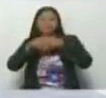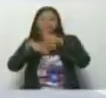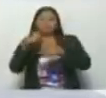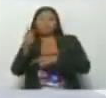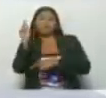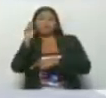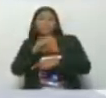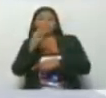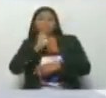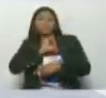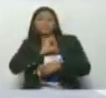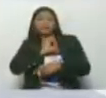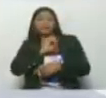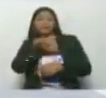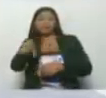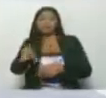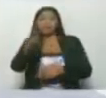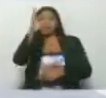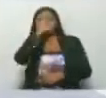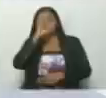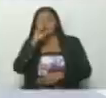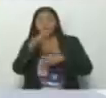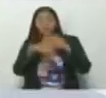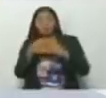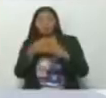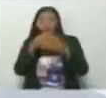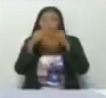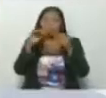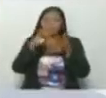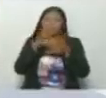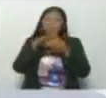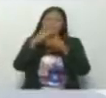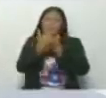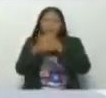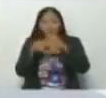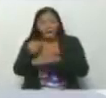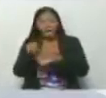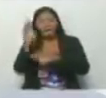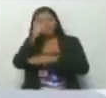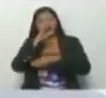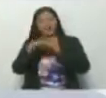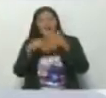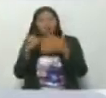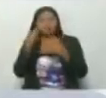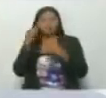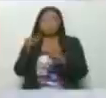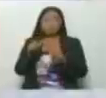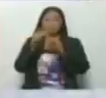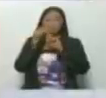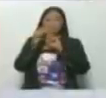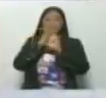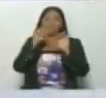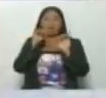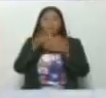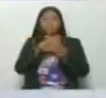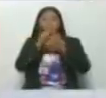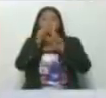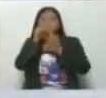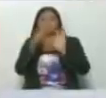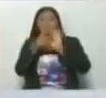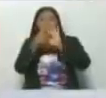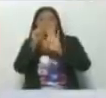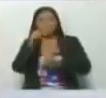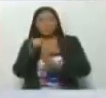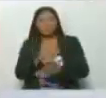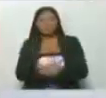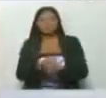de enero desde el punto de vista político además la lectura bueno todo lo que ocurrió con la situación en barinas hasta ahora tener el candidato que representaría